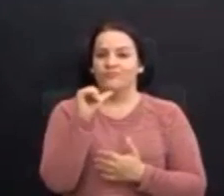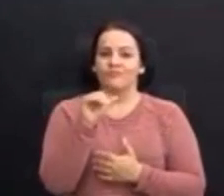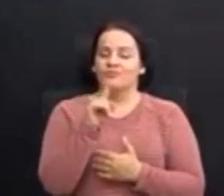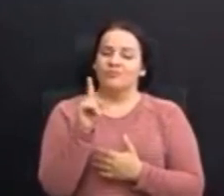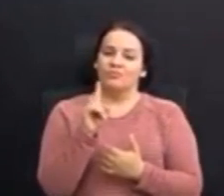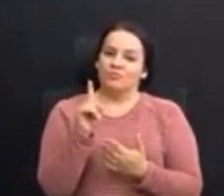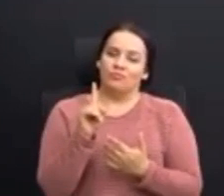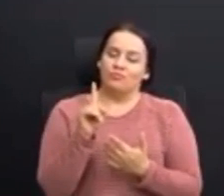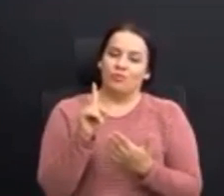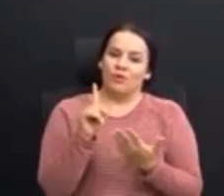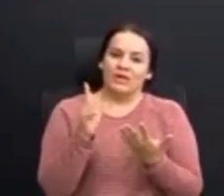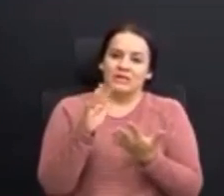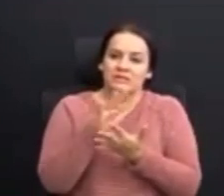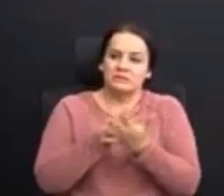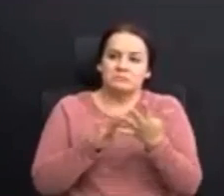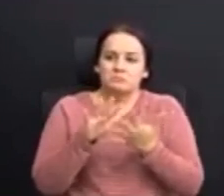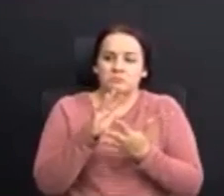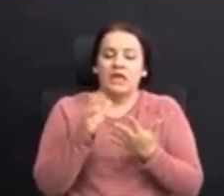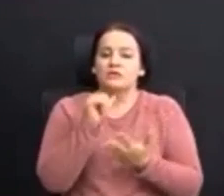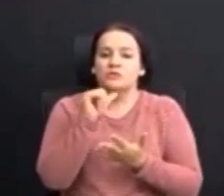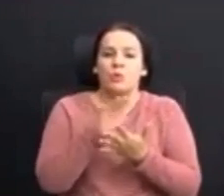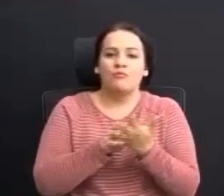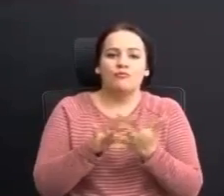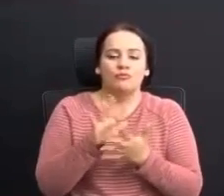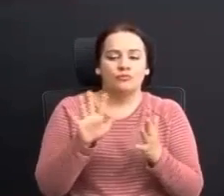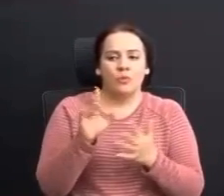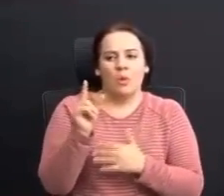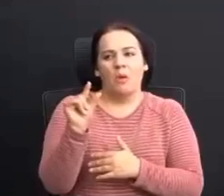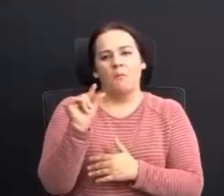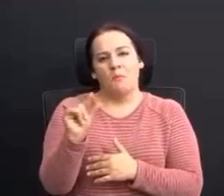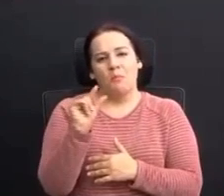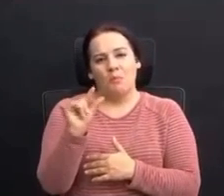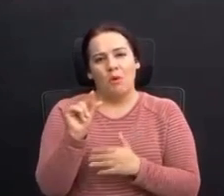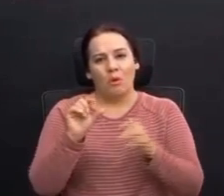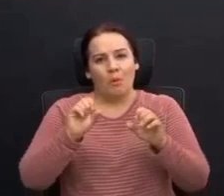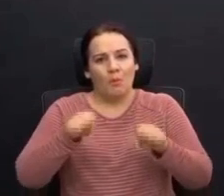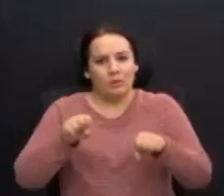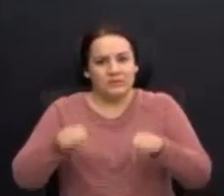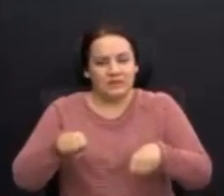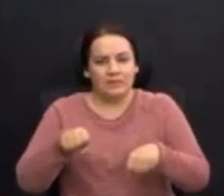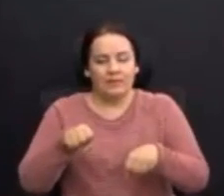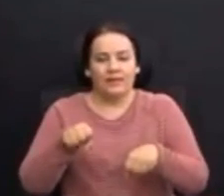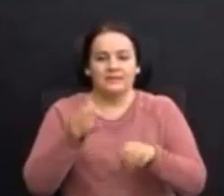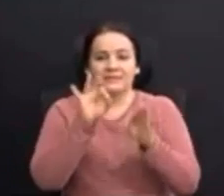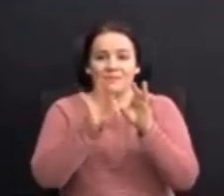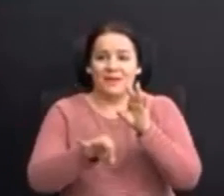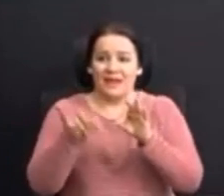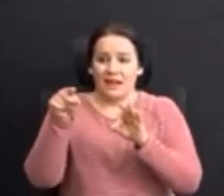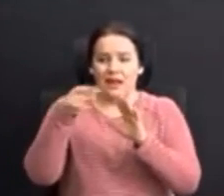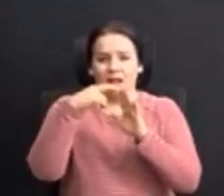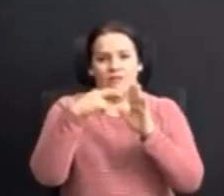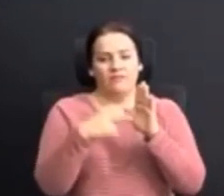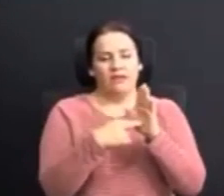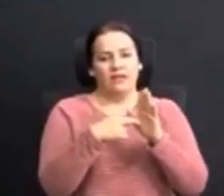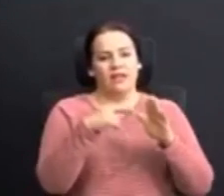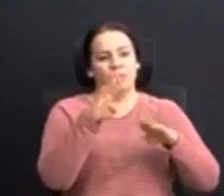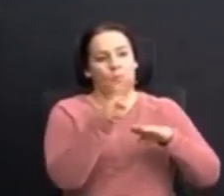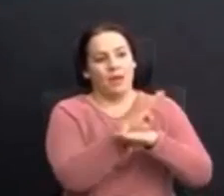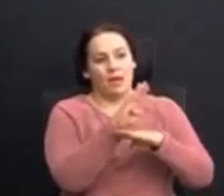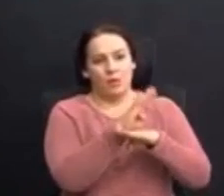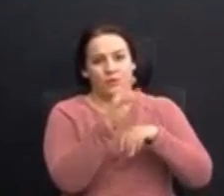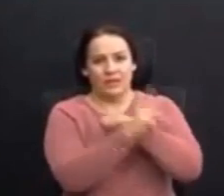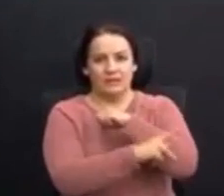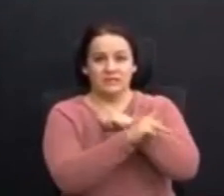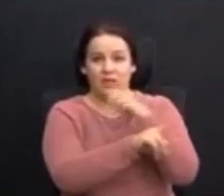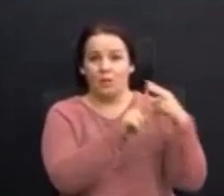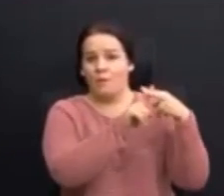es poco factible. Simplemente las reglas con las cuales los bancos del Estado van a prestar ese